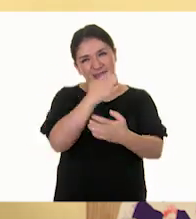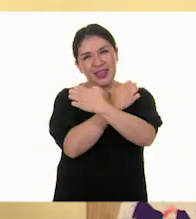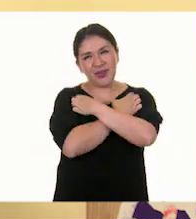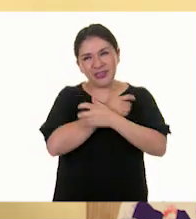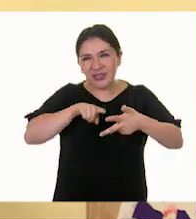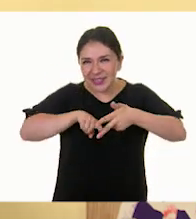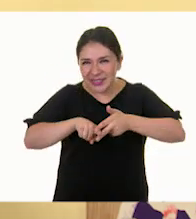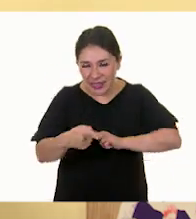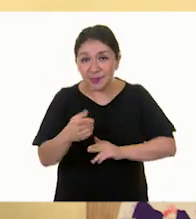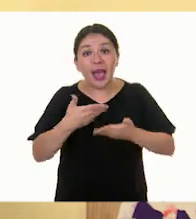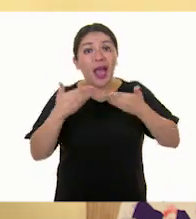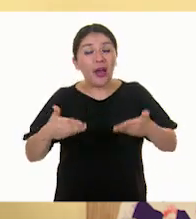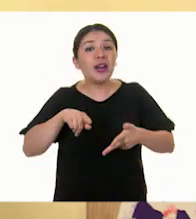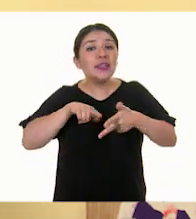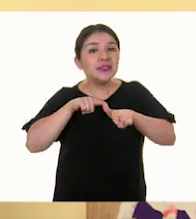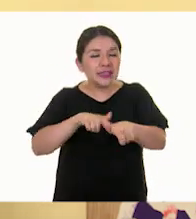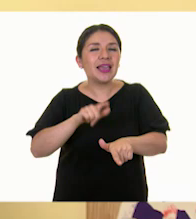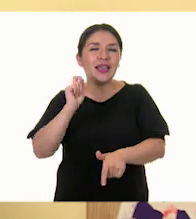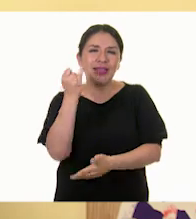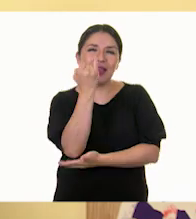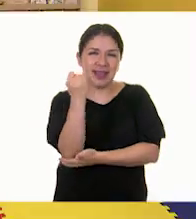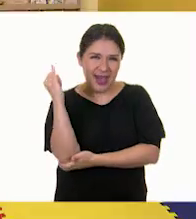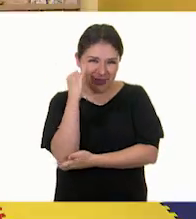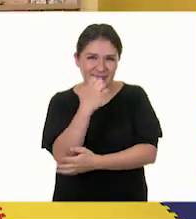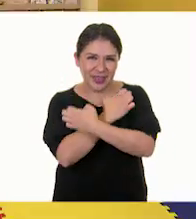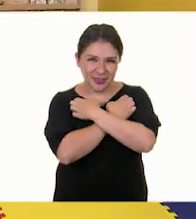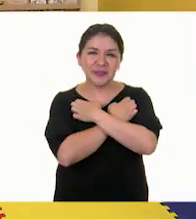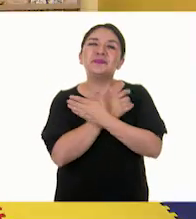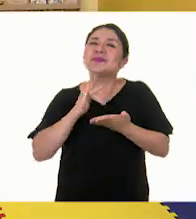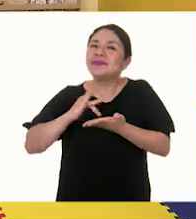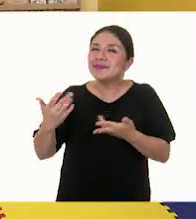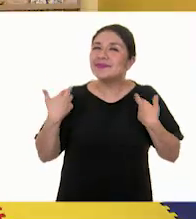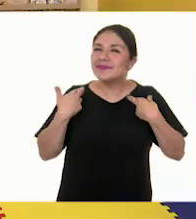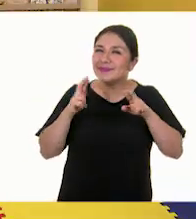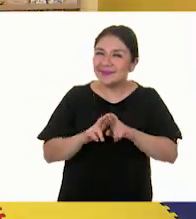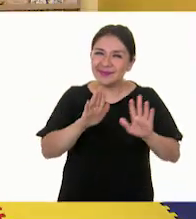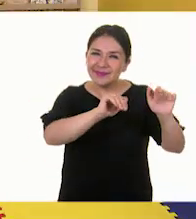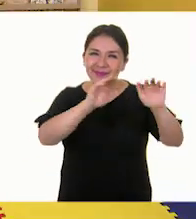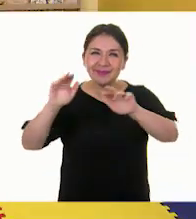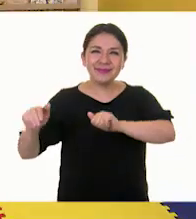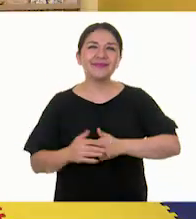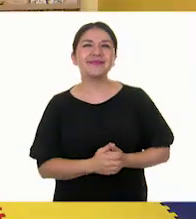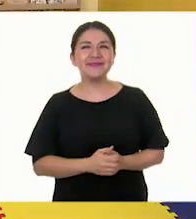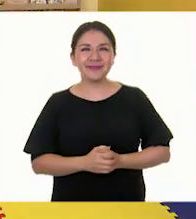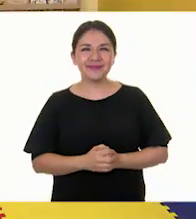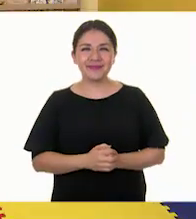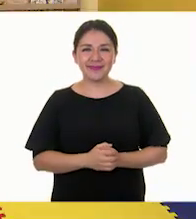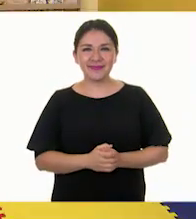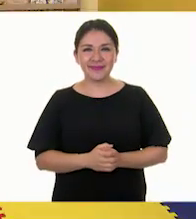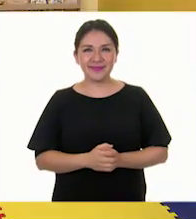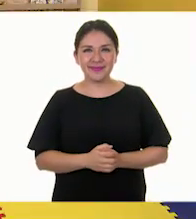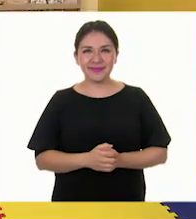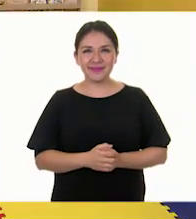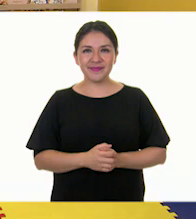educación inicial y continuamos con educación preescolar. Gracias, Lili. Hasta luego. Gracias.